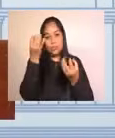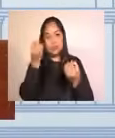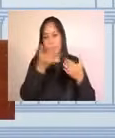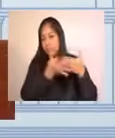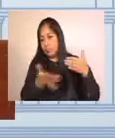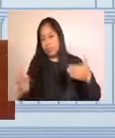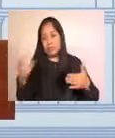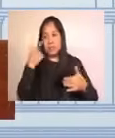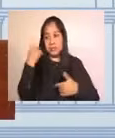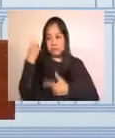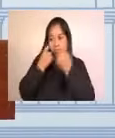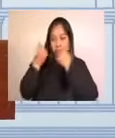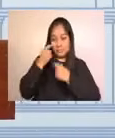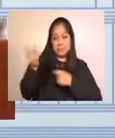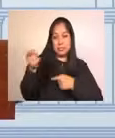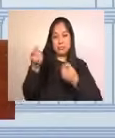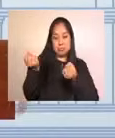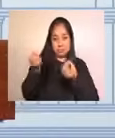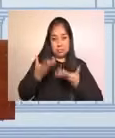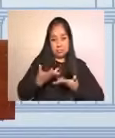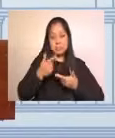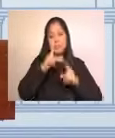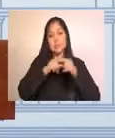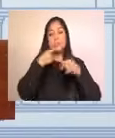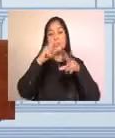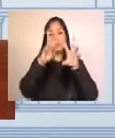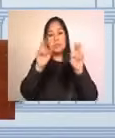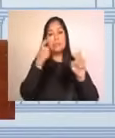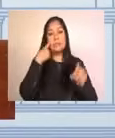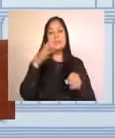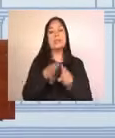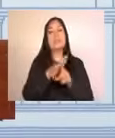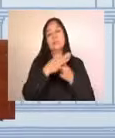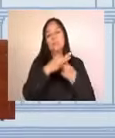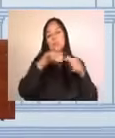preguntas que hoy nos han formulado y de temas de coyuntura. Por favor, muchas gracias.